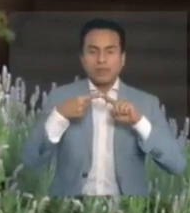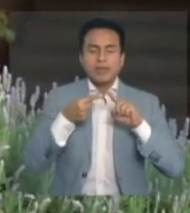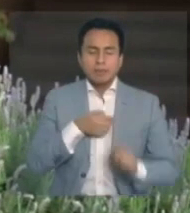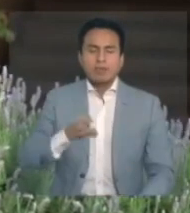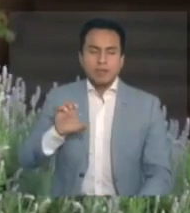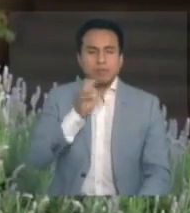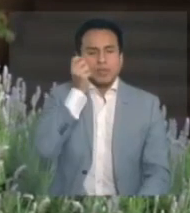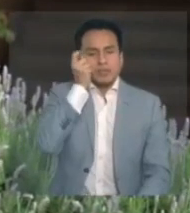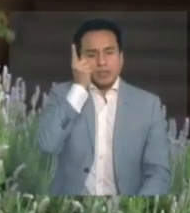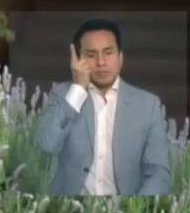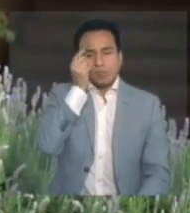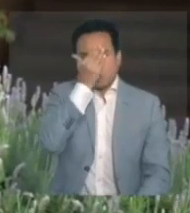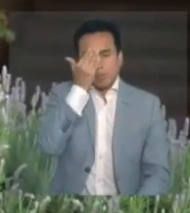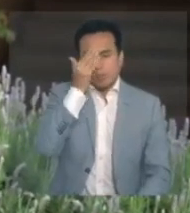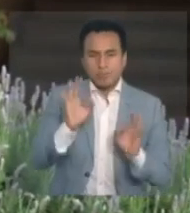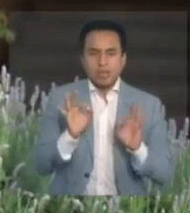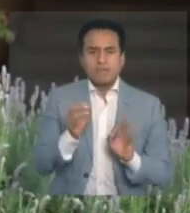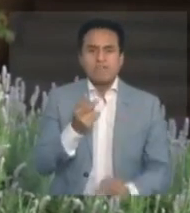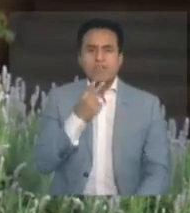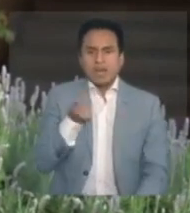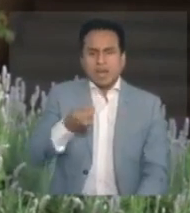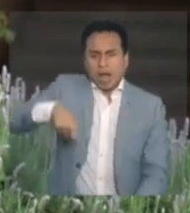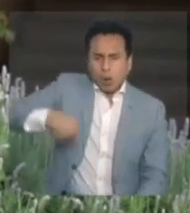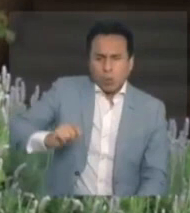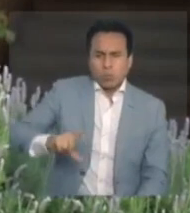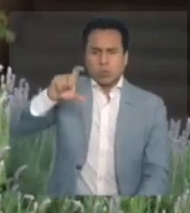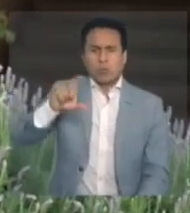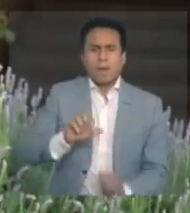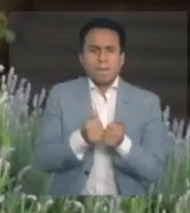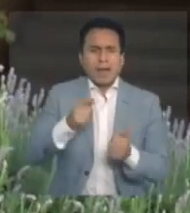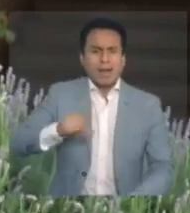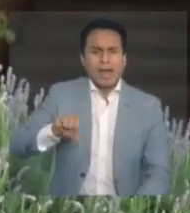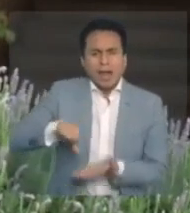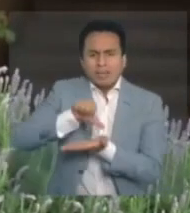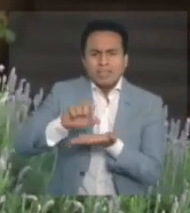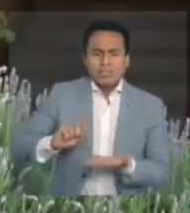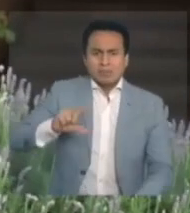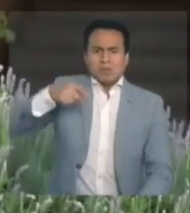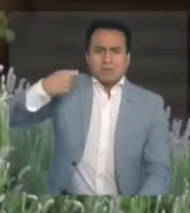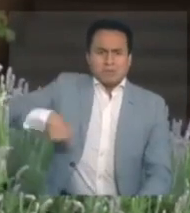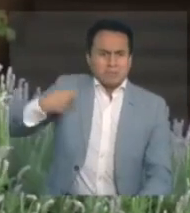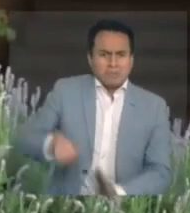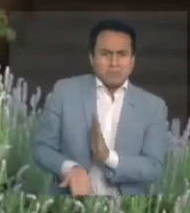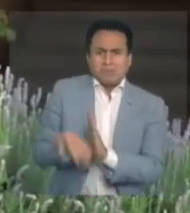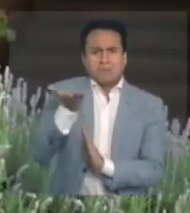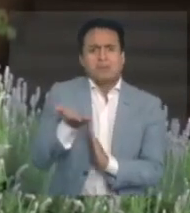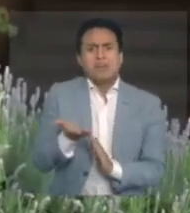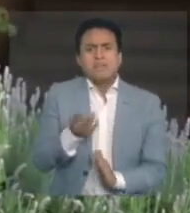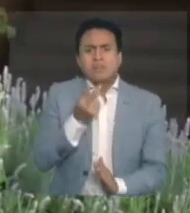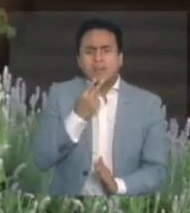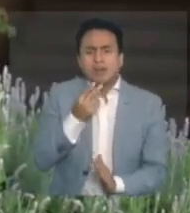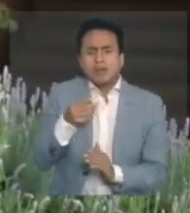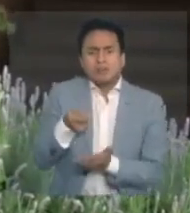empatizamos y entendemos una de las principales preocupaciones del costo de la vida. Sabemos el alza del pan, del aceite y del consumo básico de las familias. Y